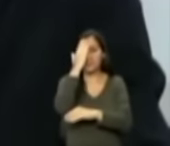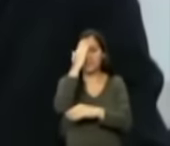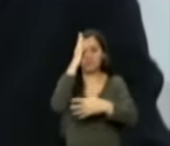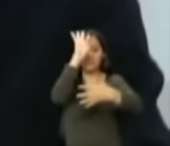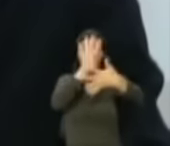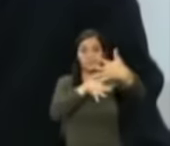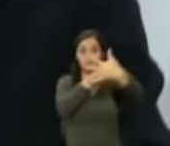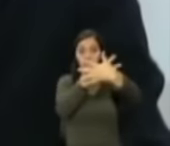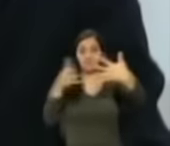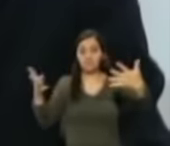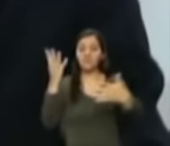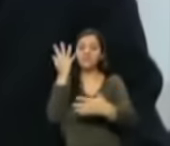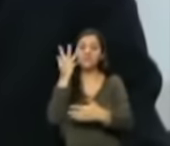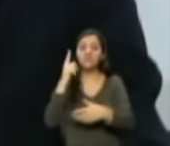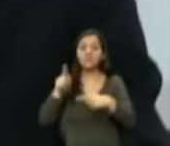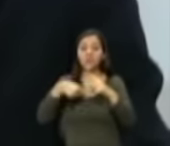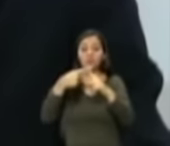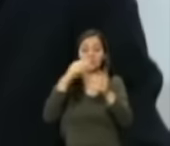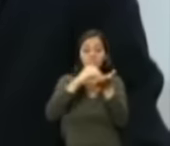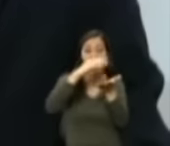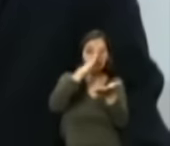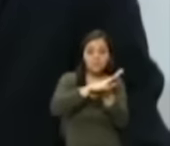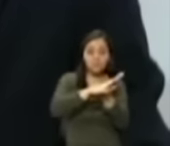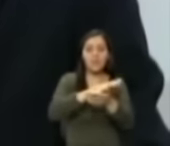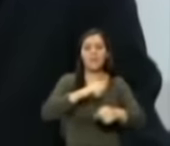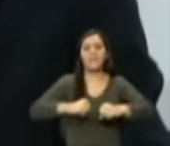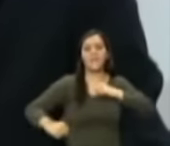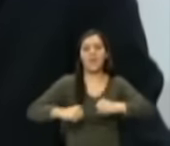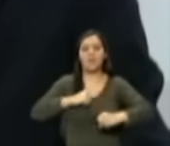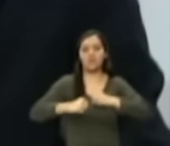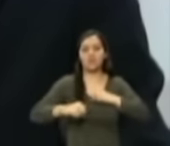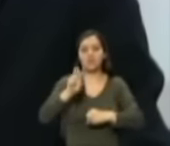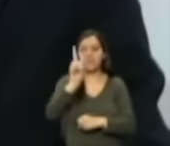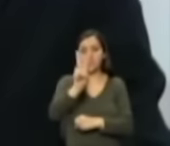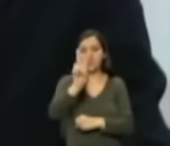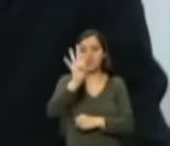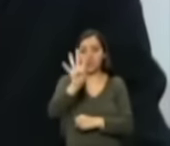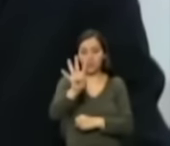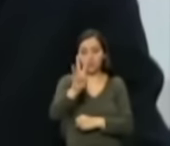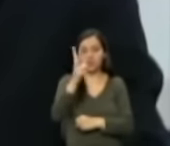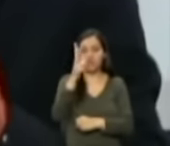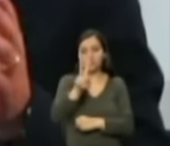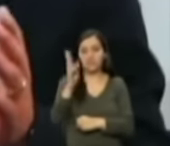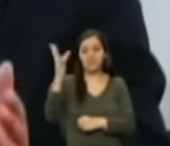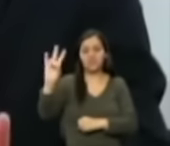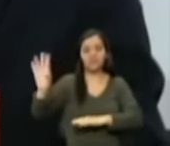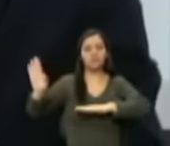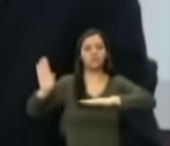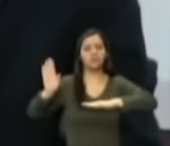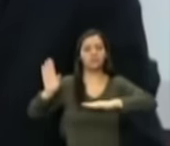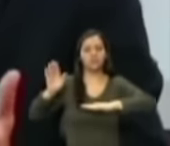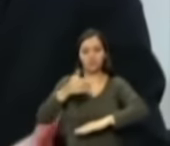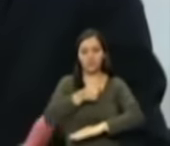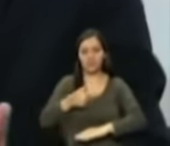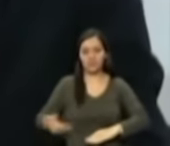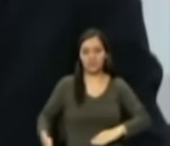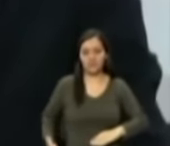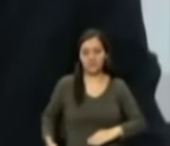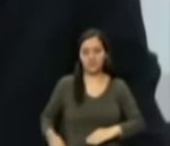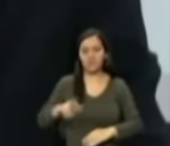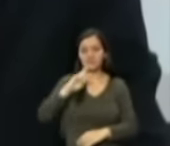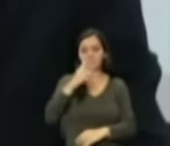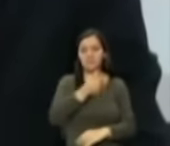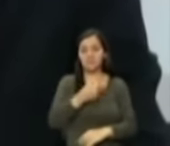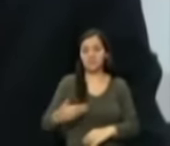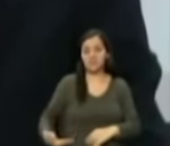en piedra es en mayo del 2017, el 24 de mayo, que tendrá que posesionarse el nuevo presidente o presidenta,